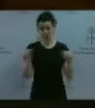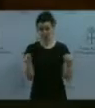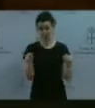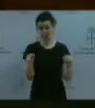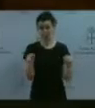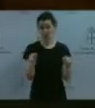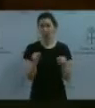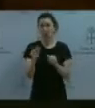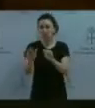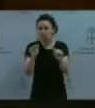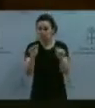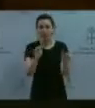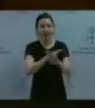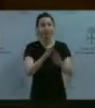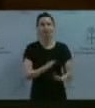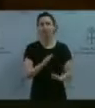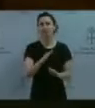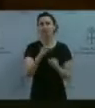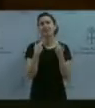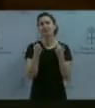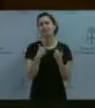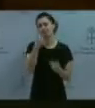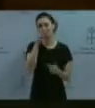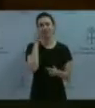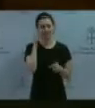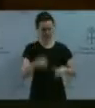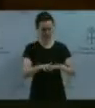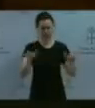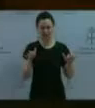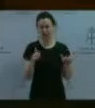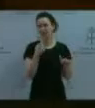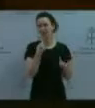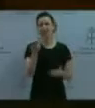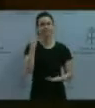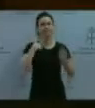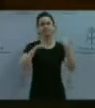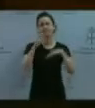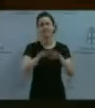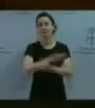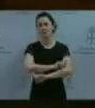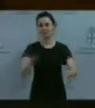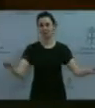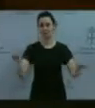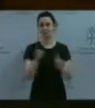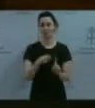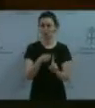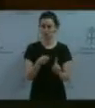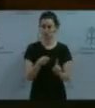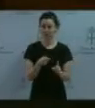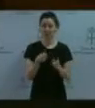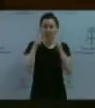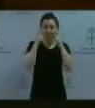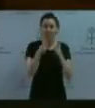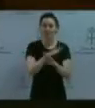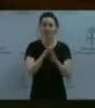diputadas en esta Cámara, era un mero pretexto para impedir su uso, tratando de quebrar así por la puerta de atrás el mandato